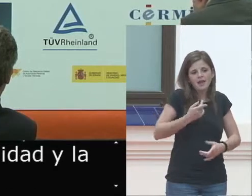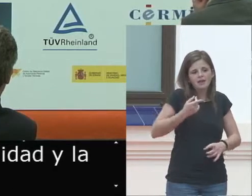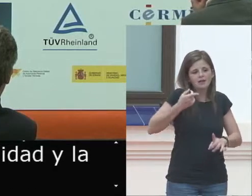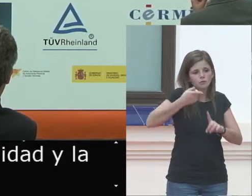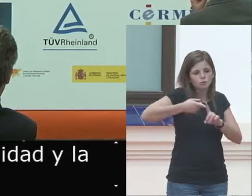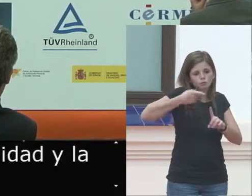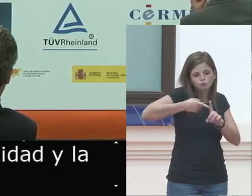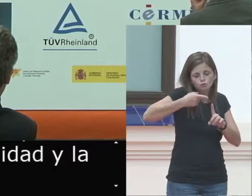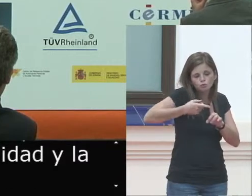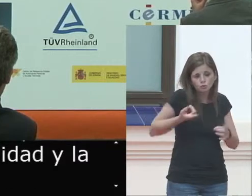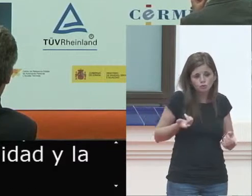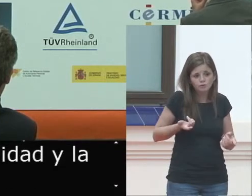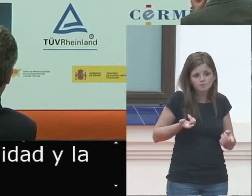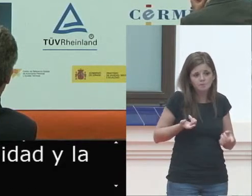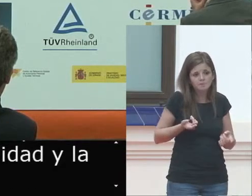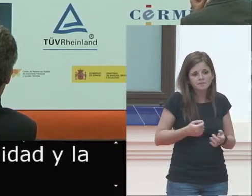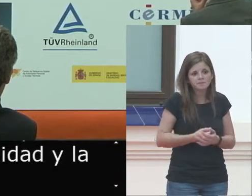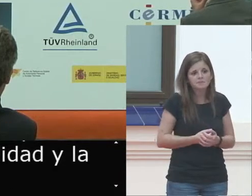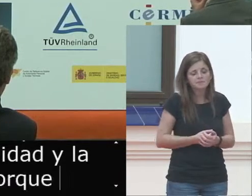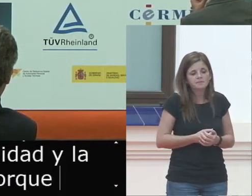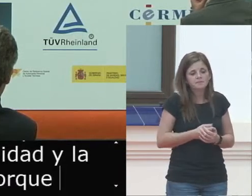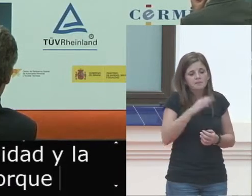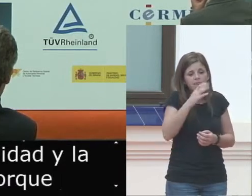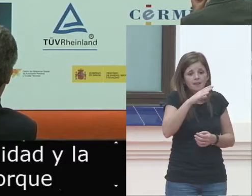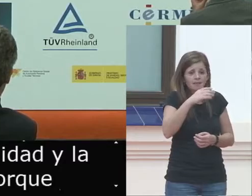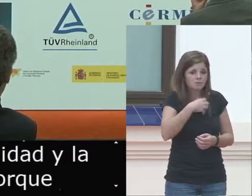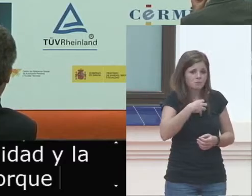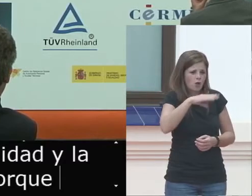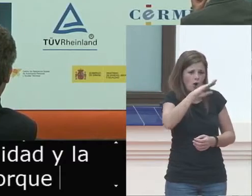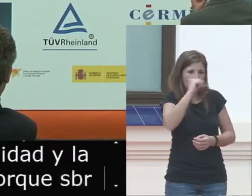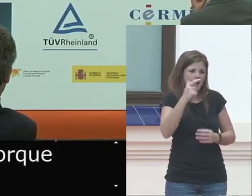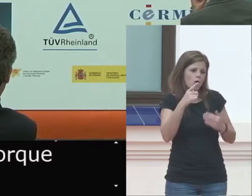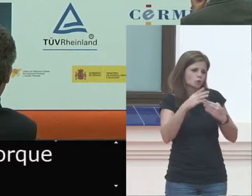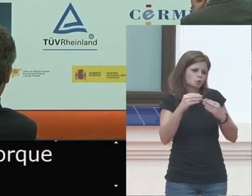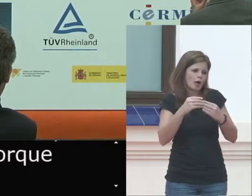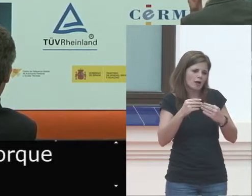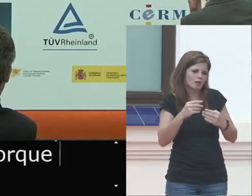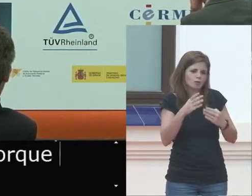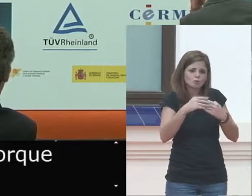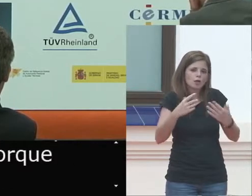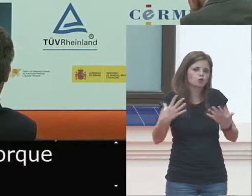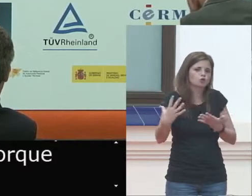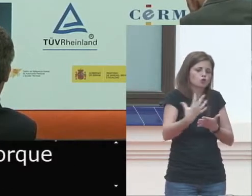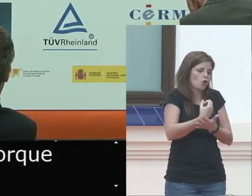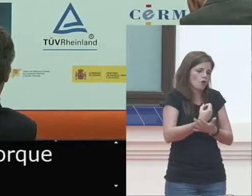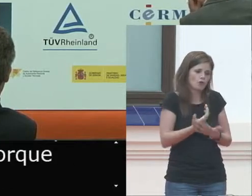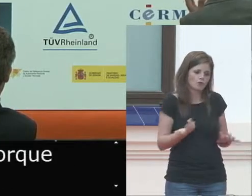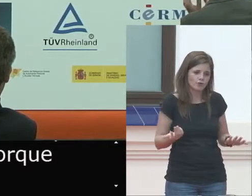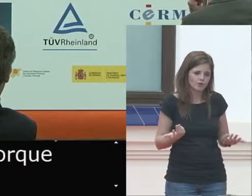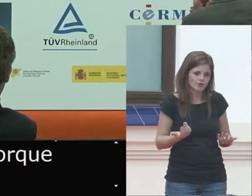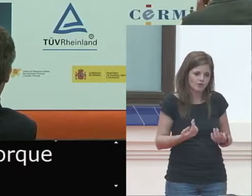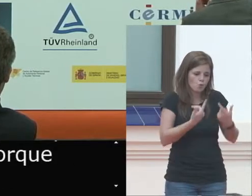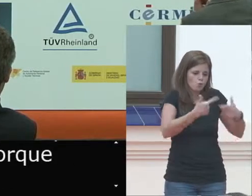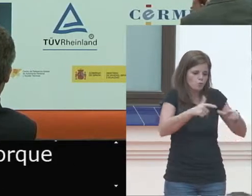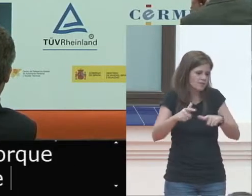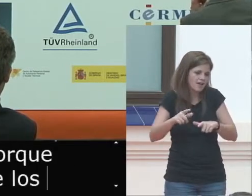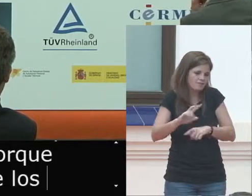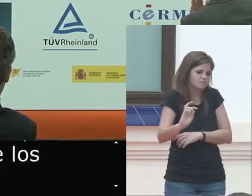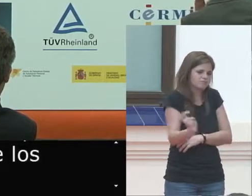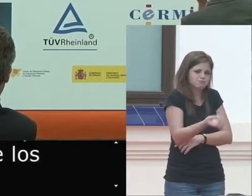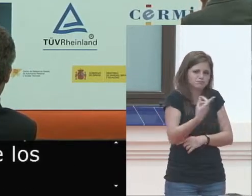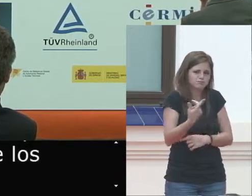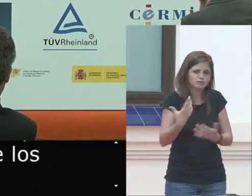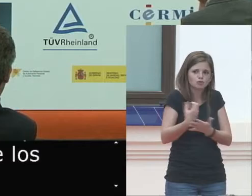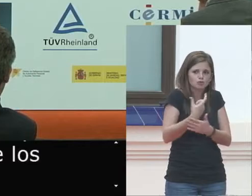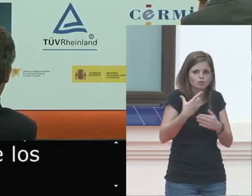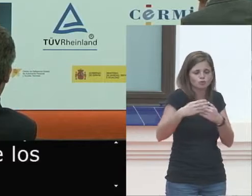el potencial uso, porque sobre todo no nos podemos olvidar de los usuarios. Todos somos usuarios en una determinada medida y todos tenemos